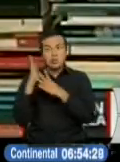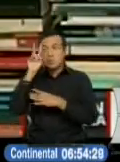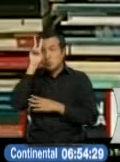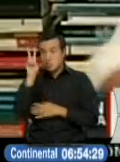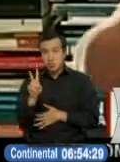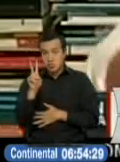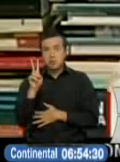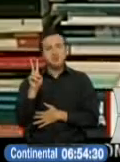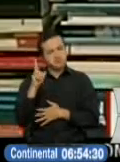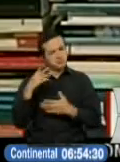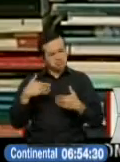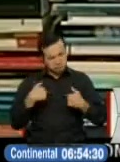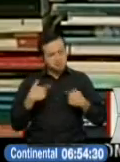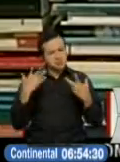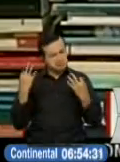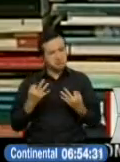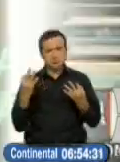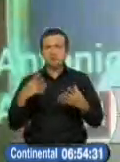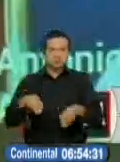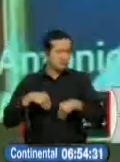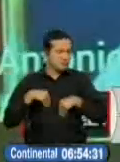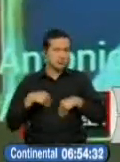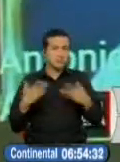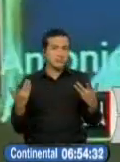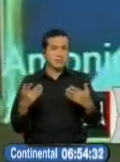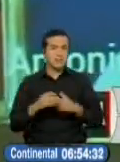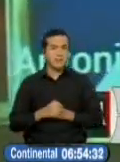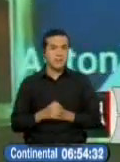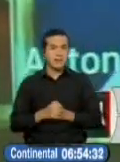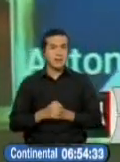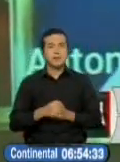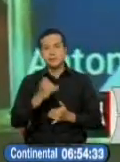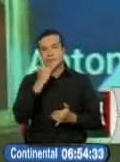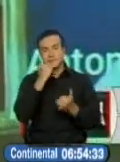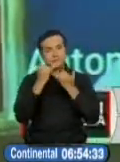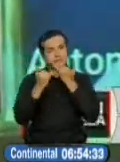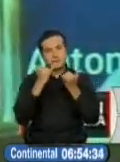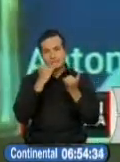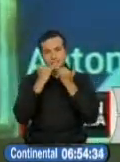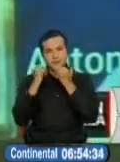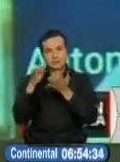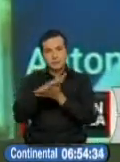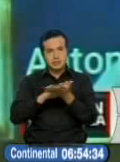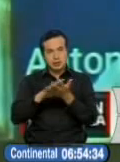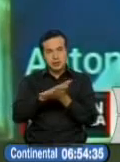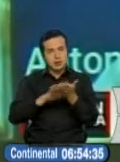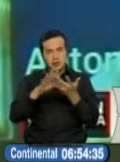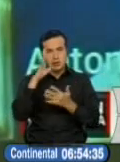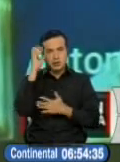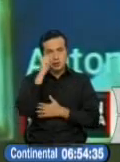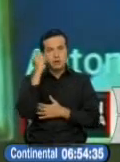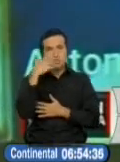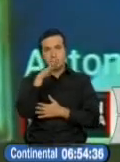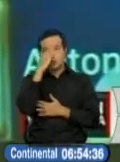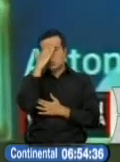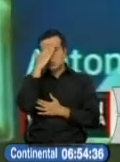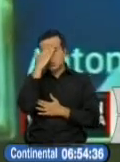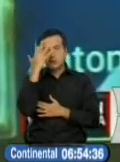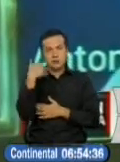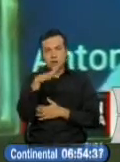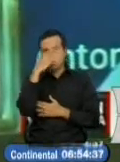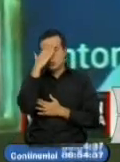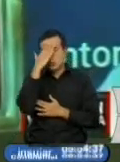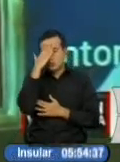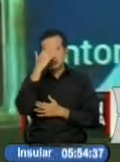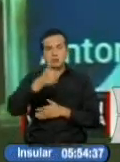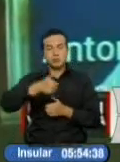Venezuela, yo estoy dispuesto a asumir ese riesgo. Eso era un fraude más que cantado. Sabemos perfectamente que